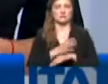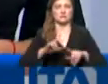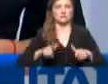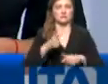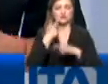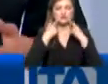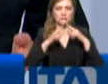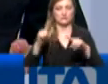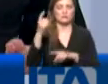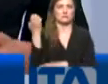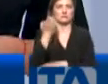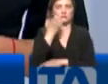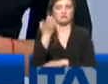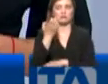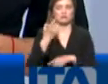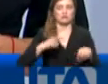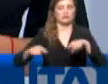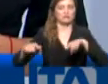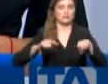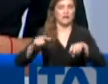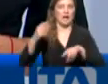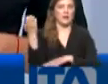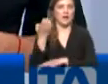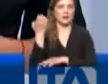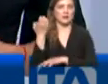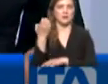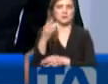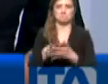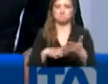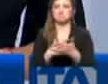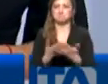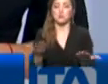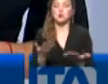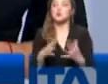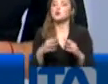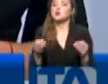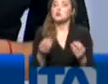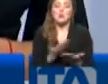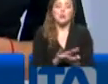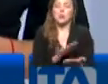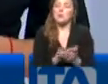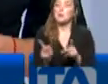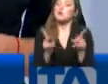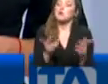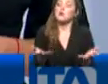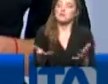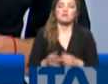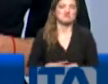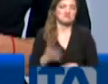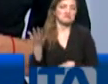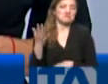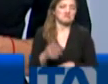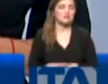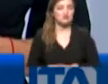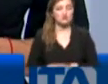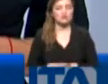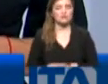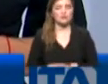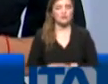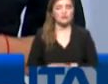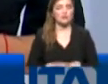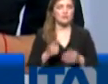no se conoce la hoja de ruta que maneja el gobierno para dar soluciones. Este tema precisamente fue tratado durante nuestro programa